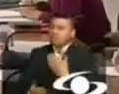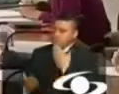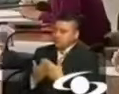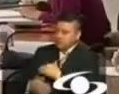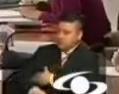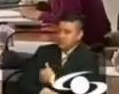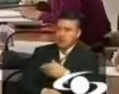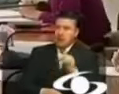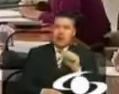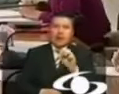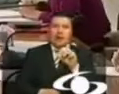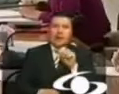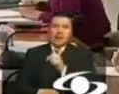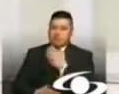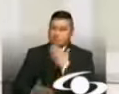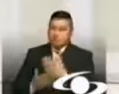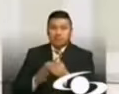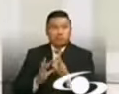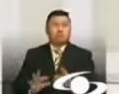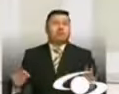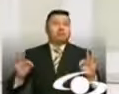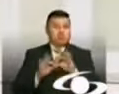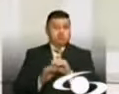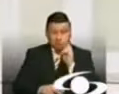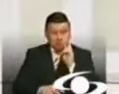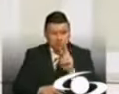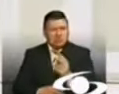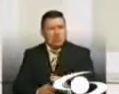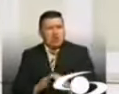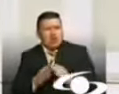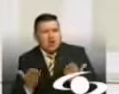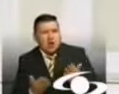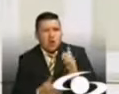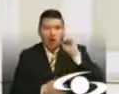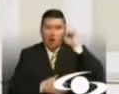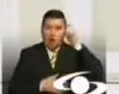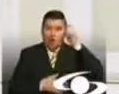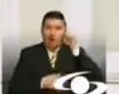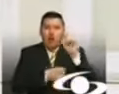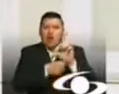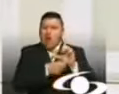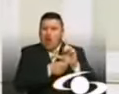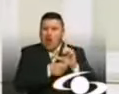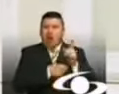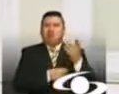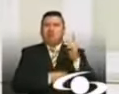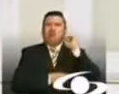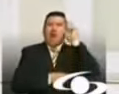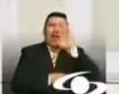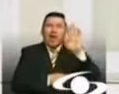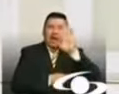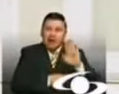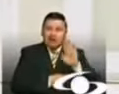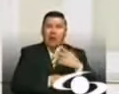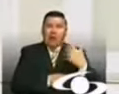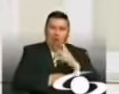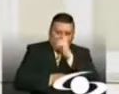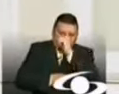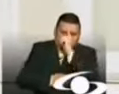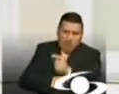Gracias, ministra Ángela. Y a mí me parece importante que nosotros veamos también cómo los gobernantes locales, los gobernadores también